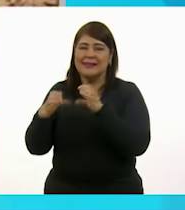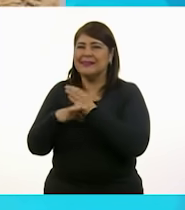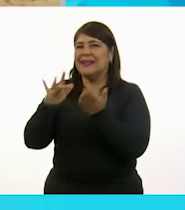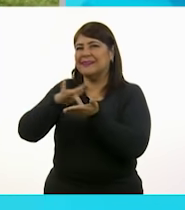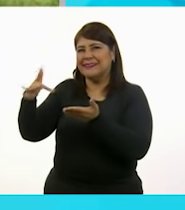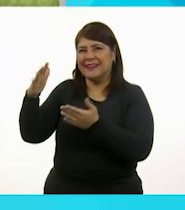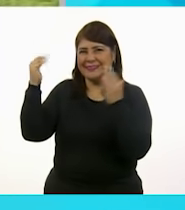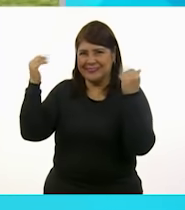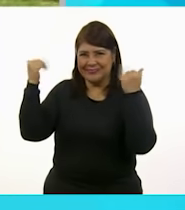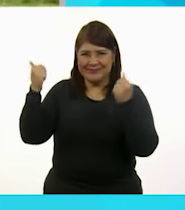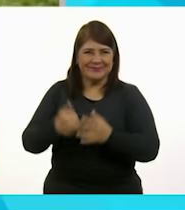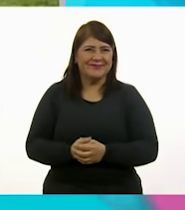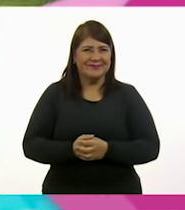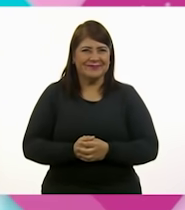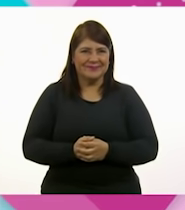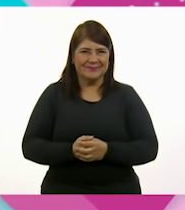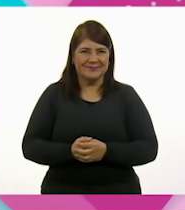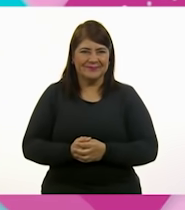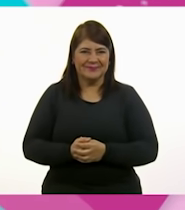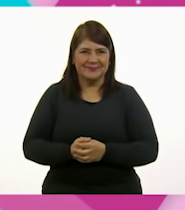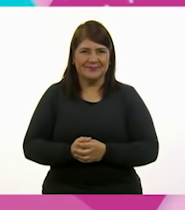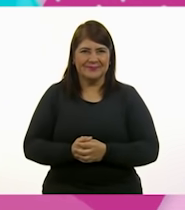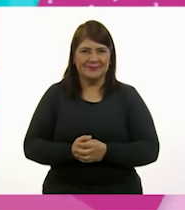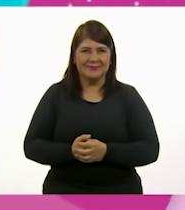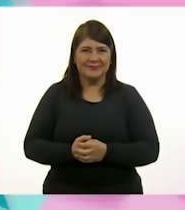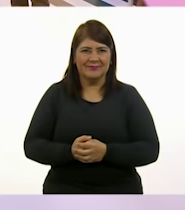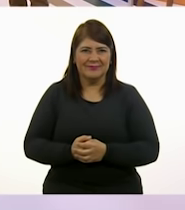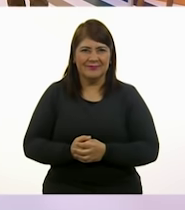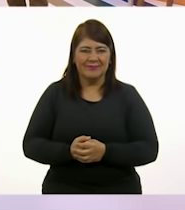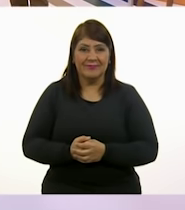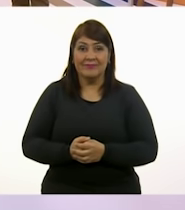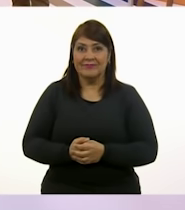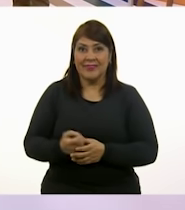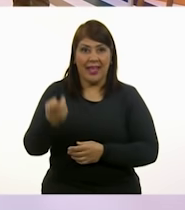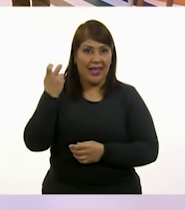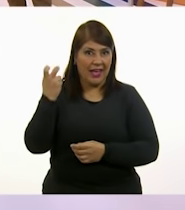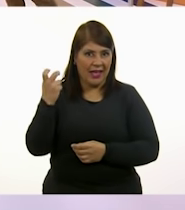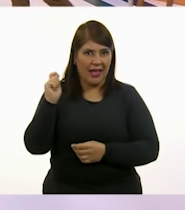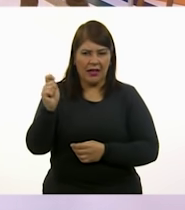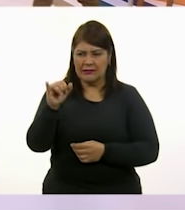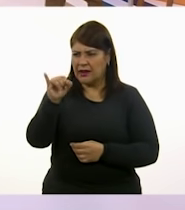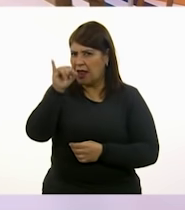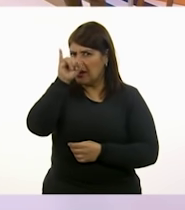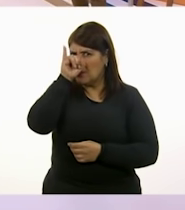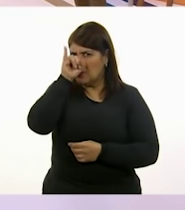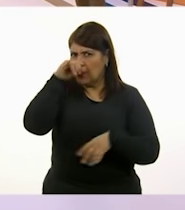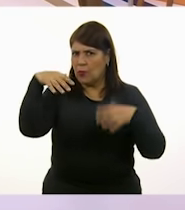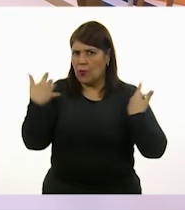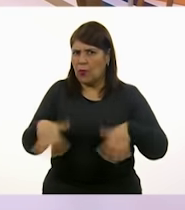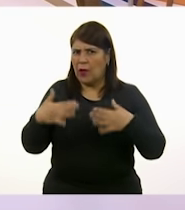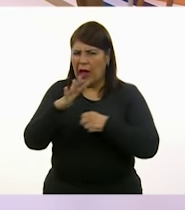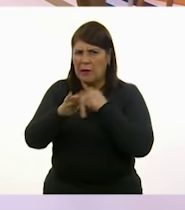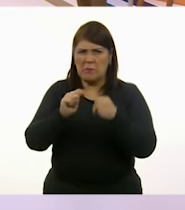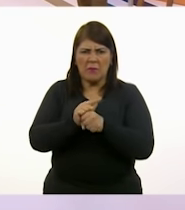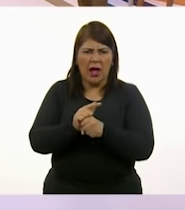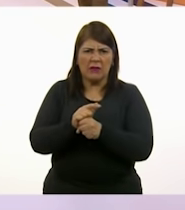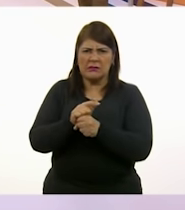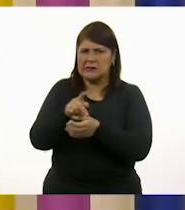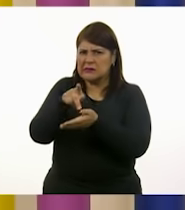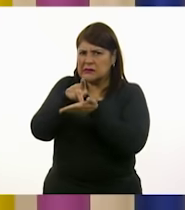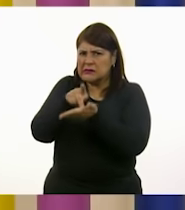ese fue el rinoceronte, qué animal tan pesado y grande